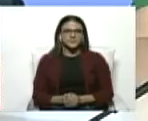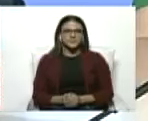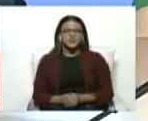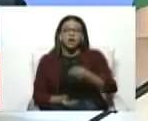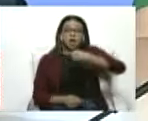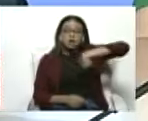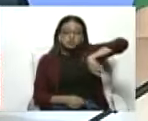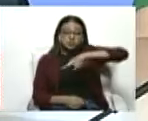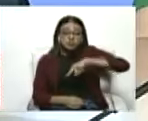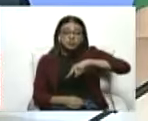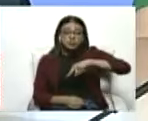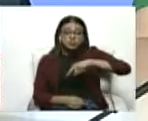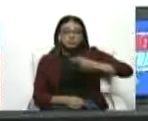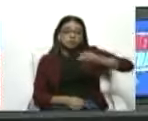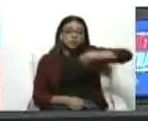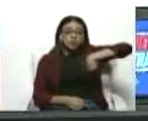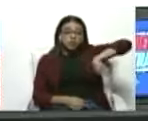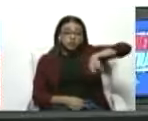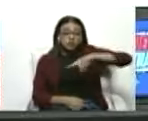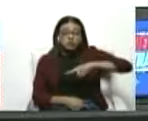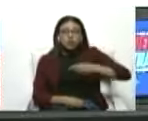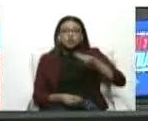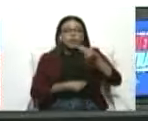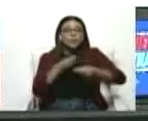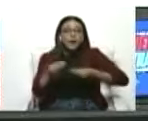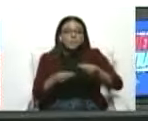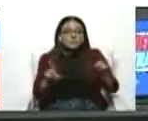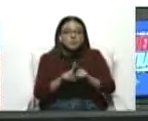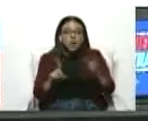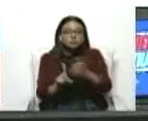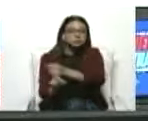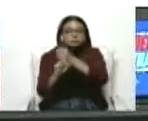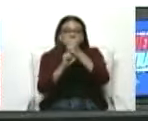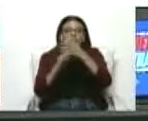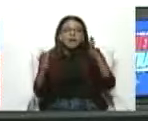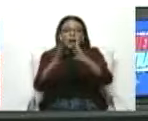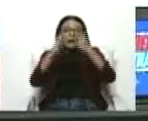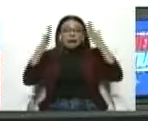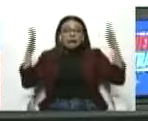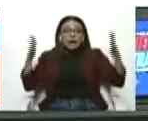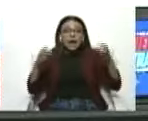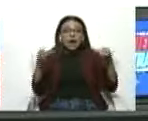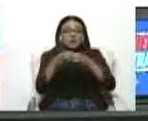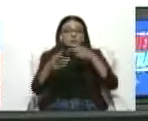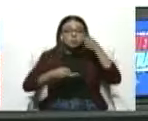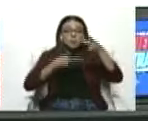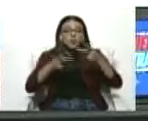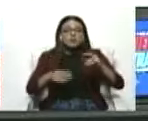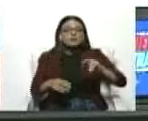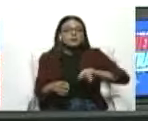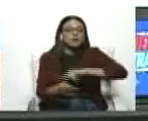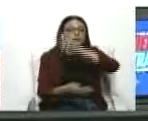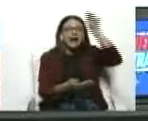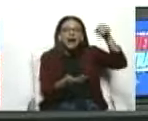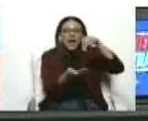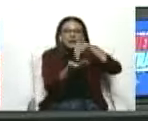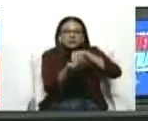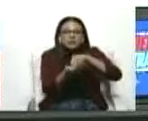Nosotros vamos camino a consolidar un gran movimiento nacional. Un gran movimiento